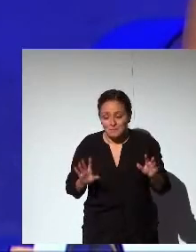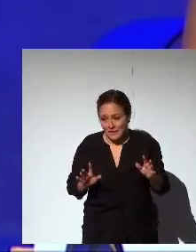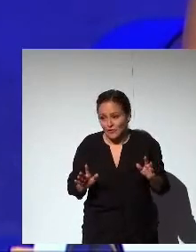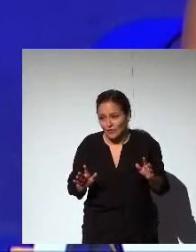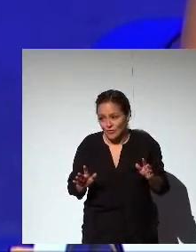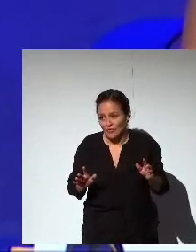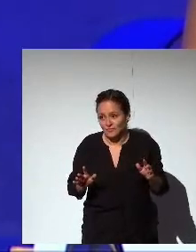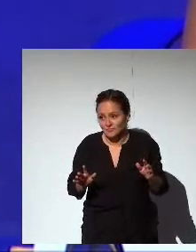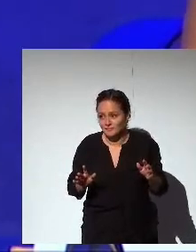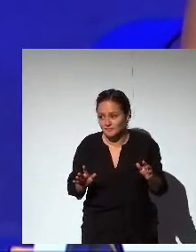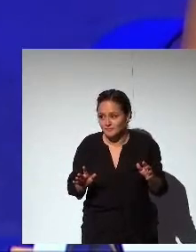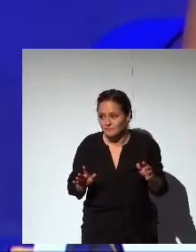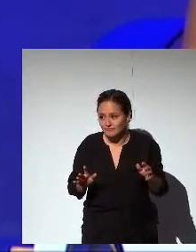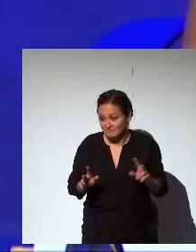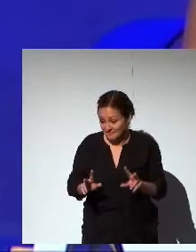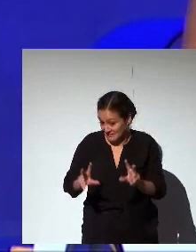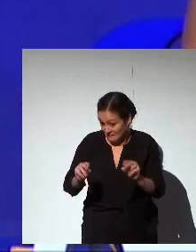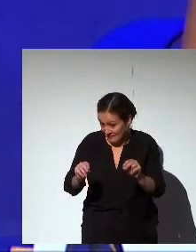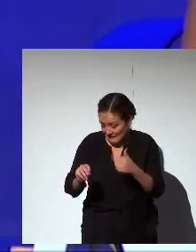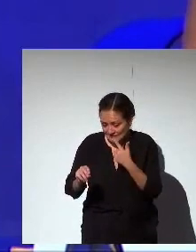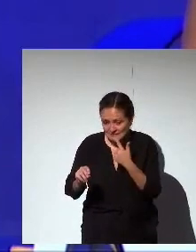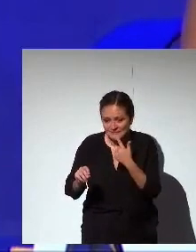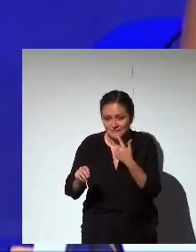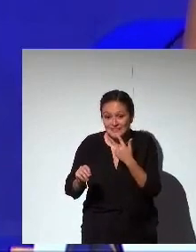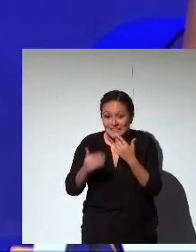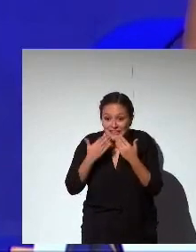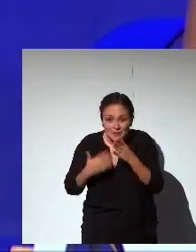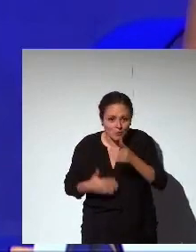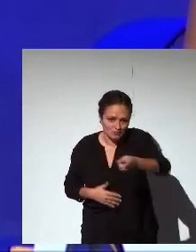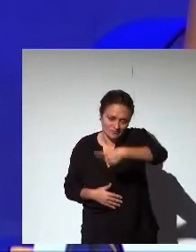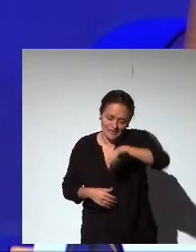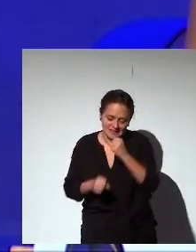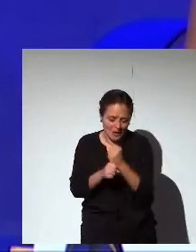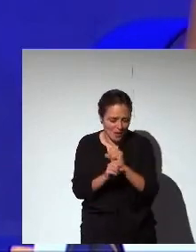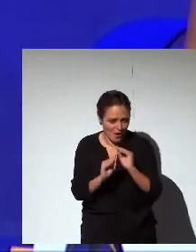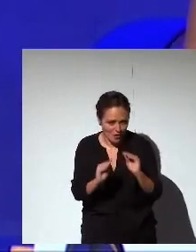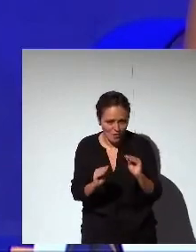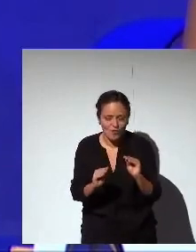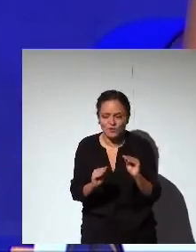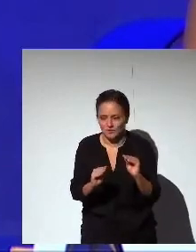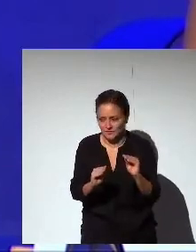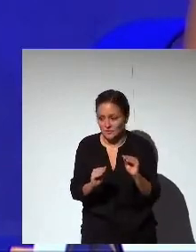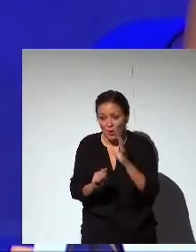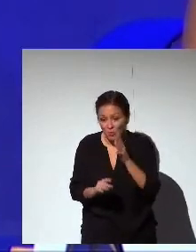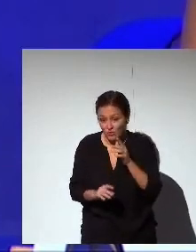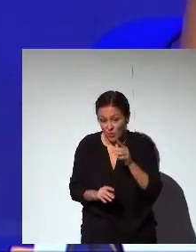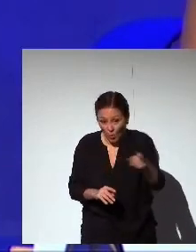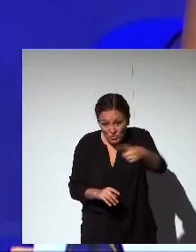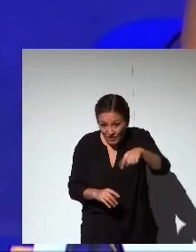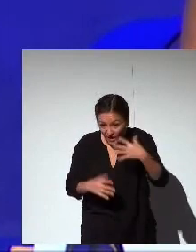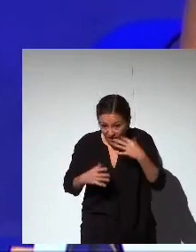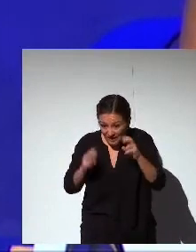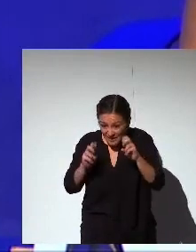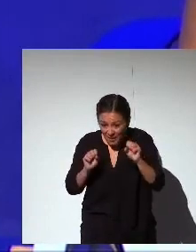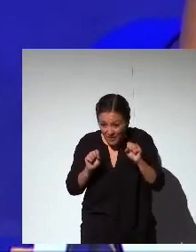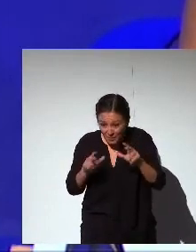terminar agradeciéndoles nuevamente el trabajo y el apoyo que nos están prestando en la elaboración de porque ustedes son los que saben de este escudo